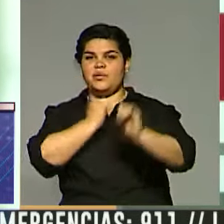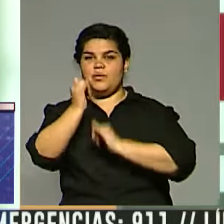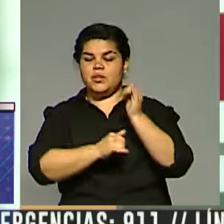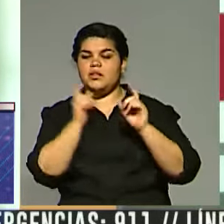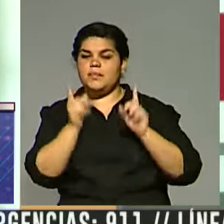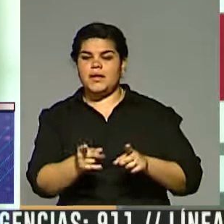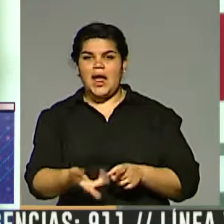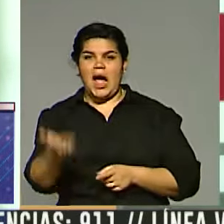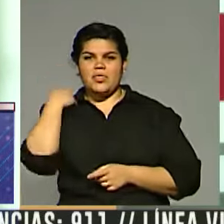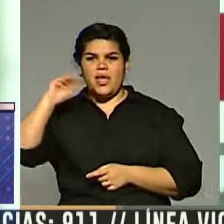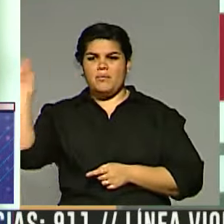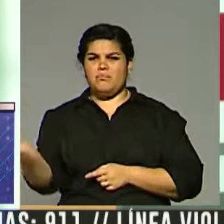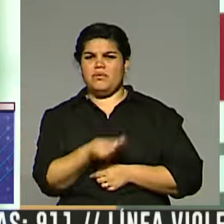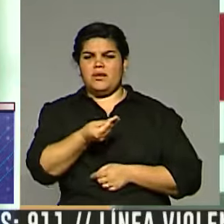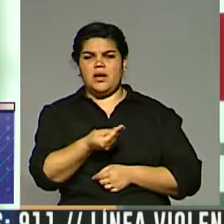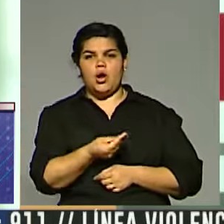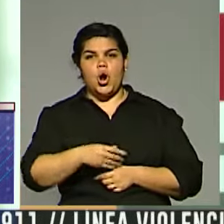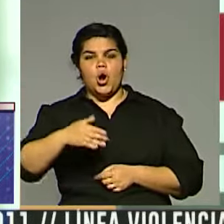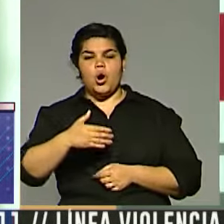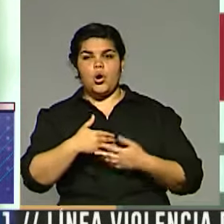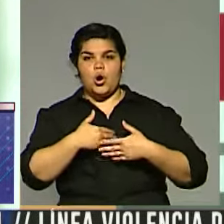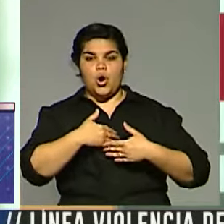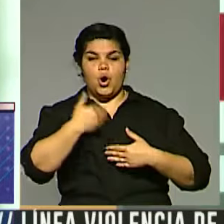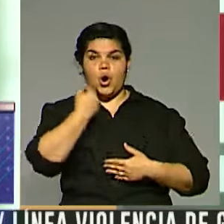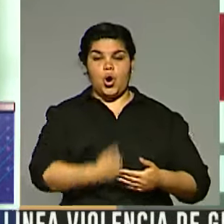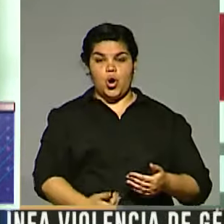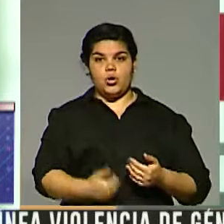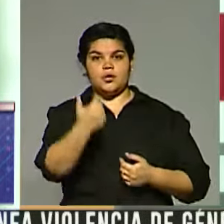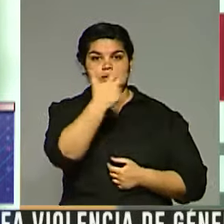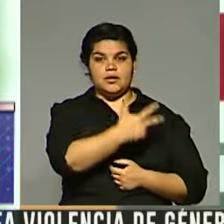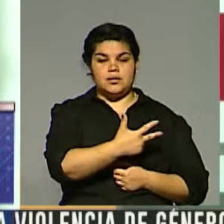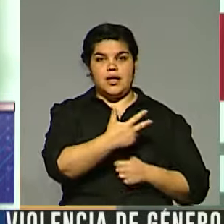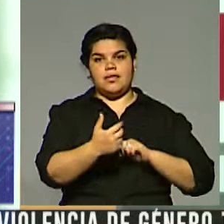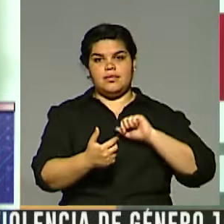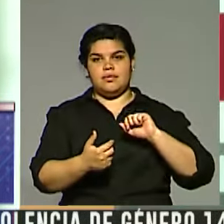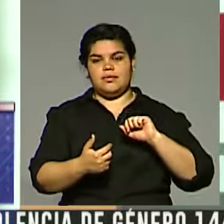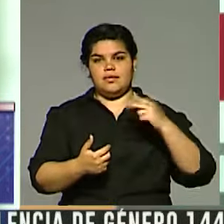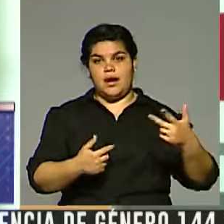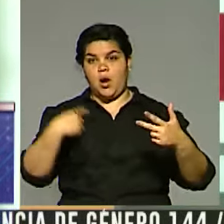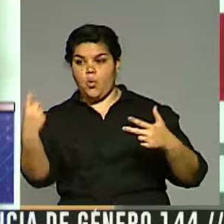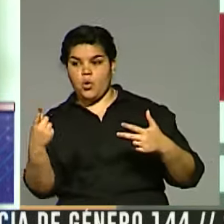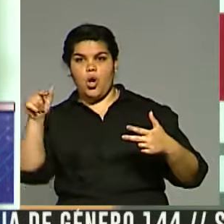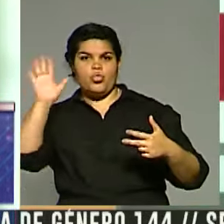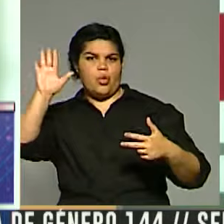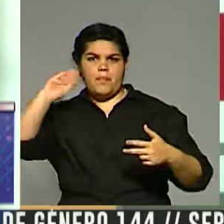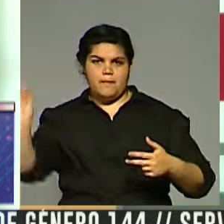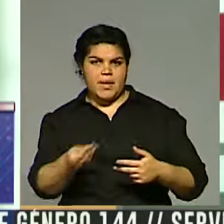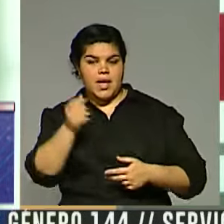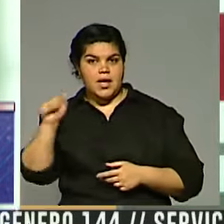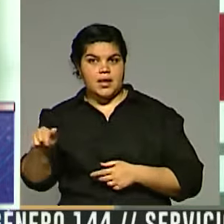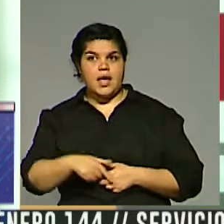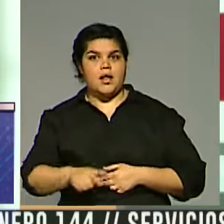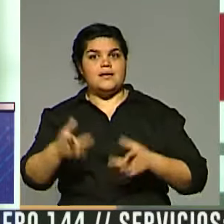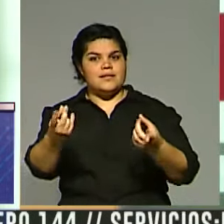la derrota en Santa Fe ante Colón 3-1 y vuelve a jugar aquí en Mendoza, en su recinto, en donde se hace fuerte y lo hace de buena manera en el